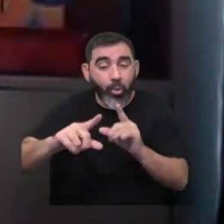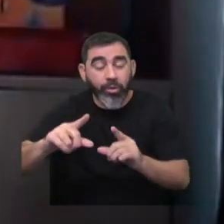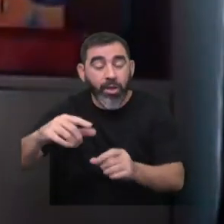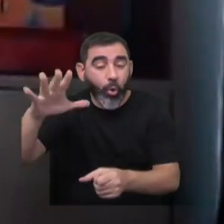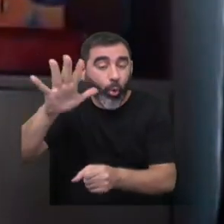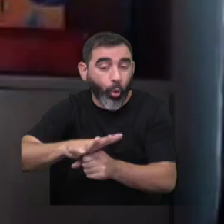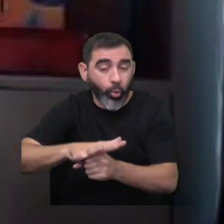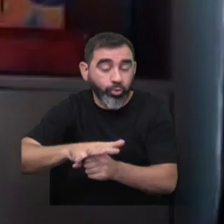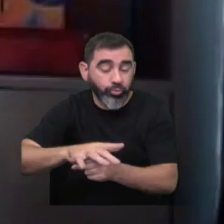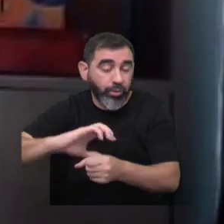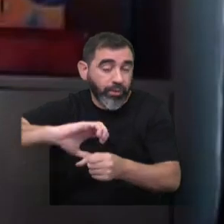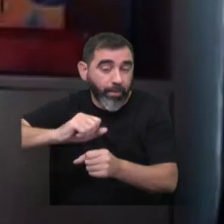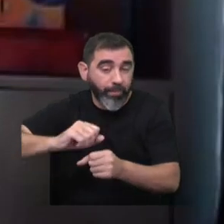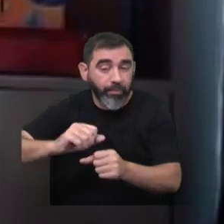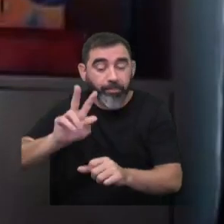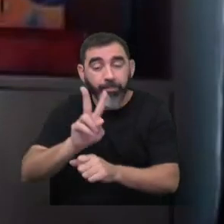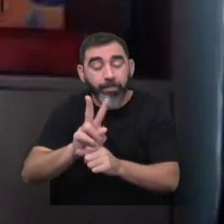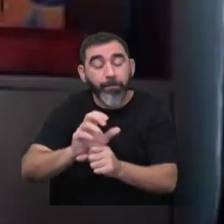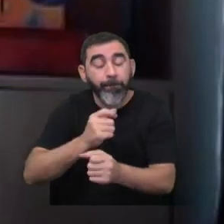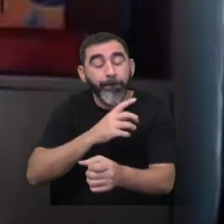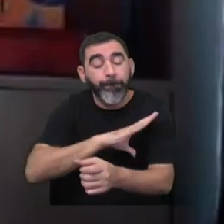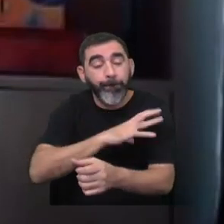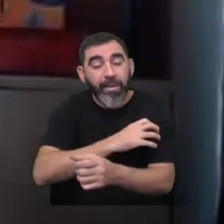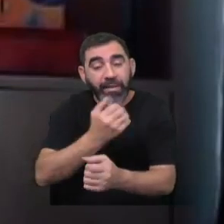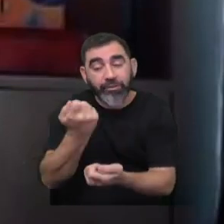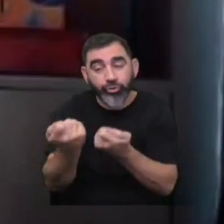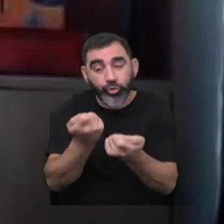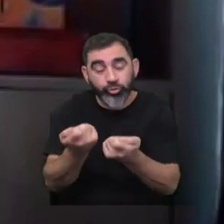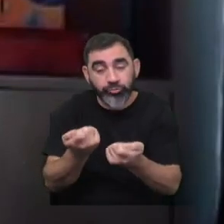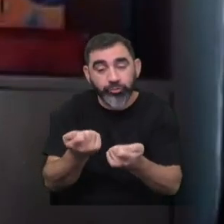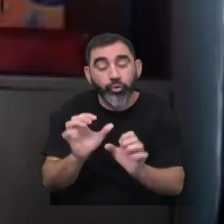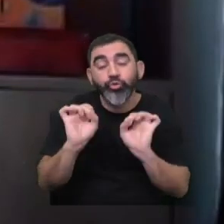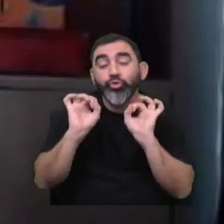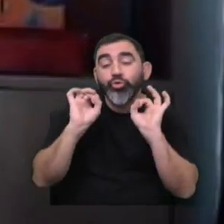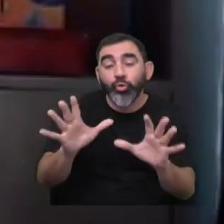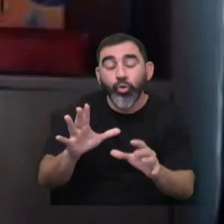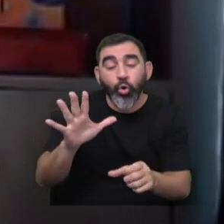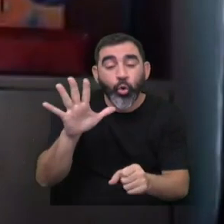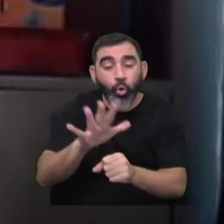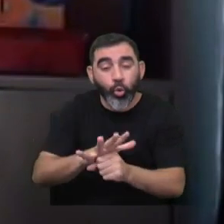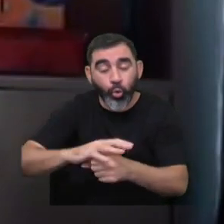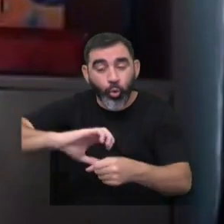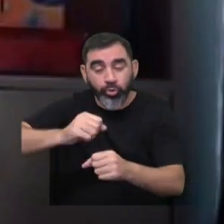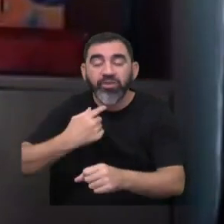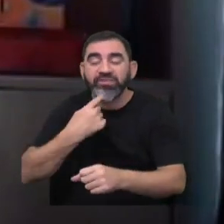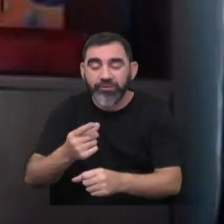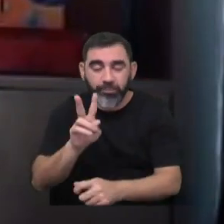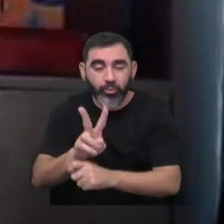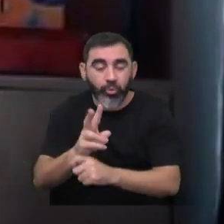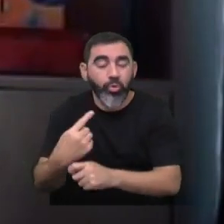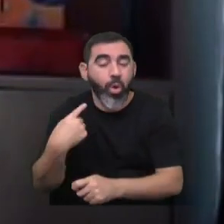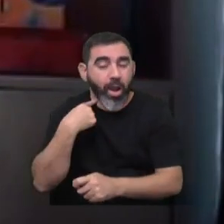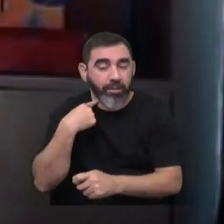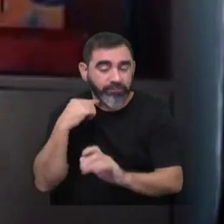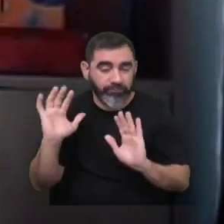a otras un tapón, y se midió la presión de la botella. Y bueno, se vio que solamente el corcho y el tapón servían para mantener la